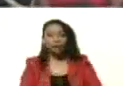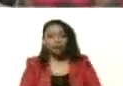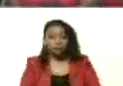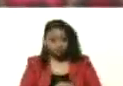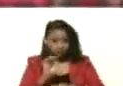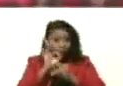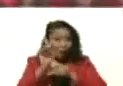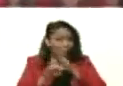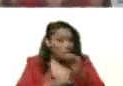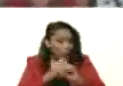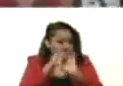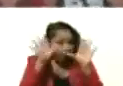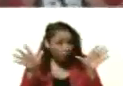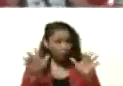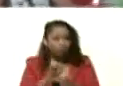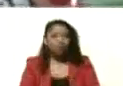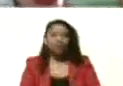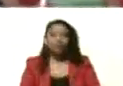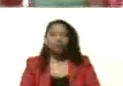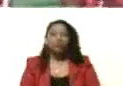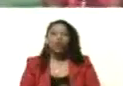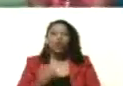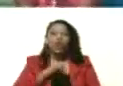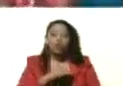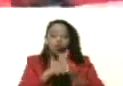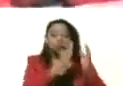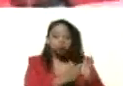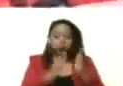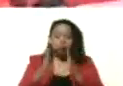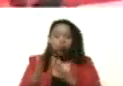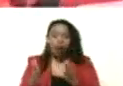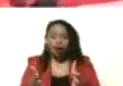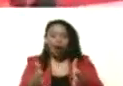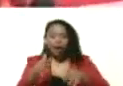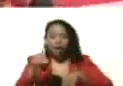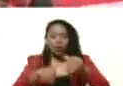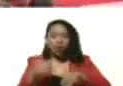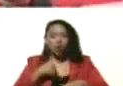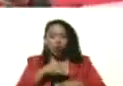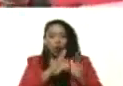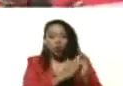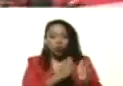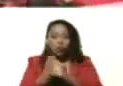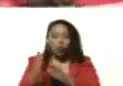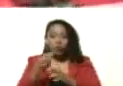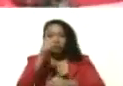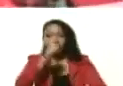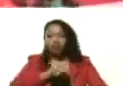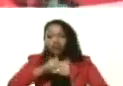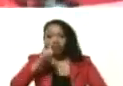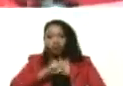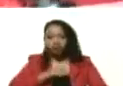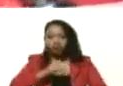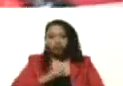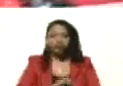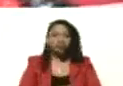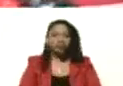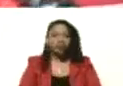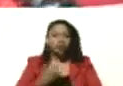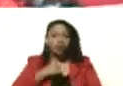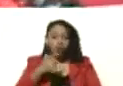explico? Estamos organizados para ganar elecciones. Estamos organizados para resistir.